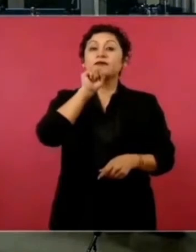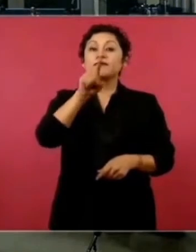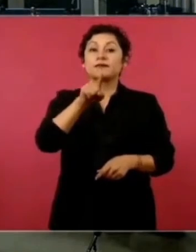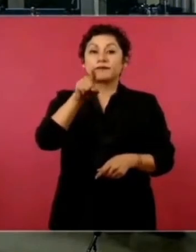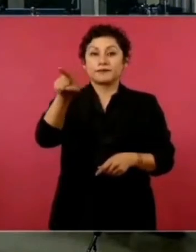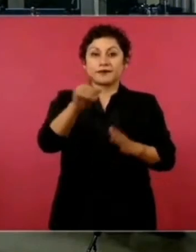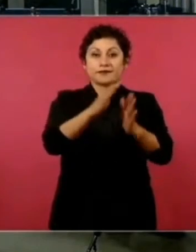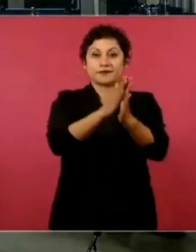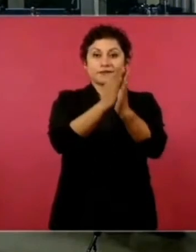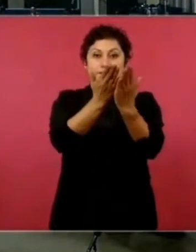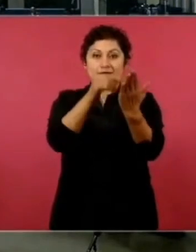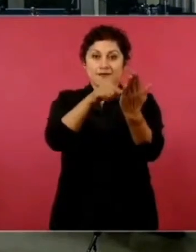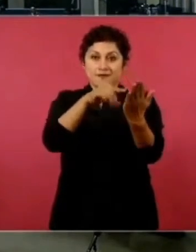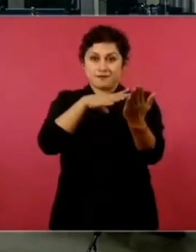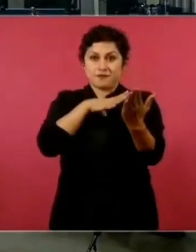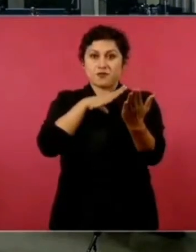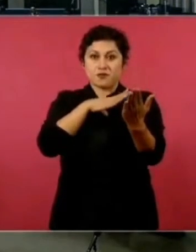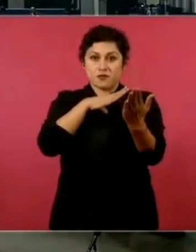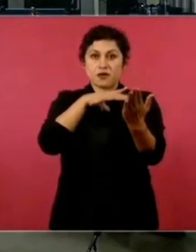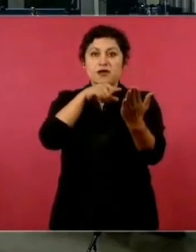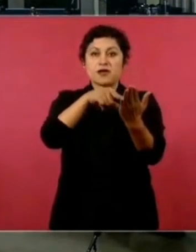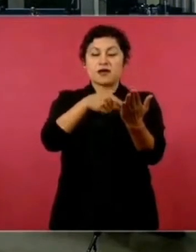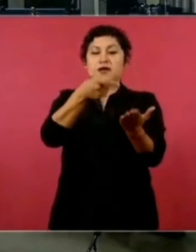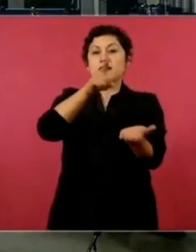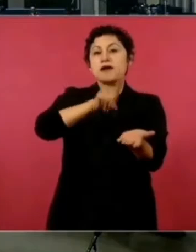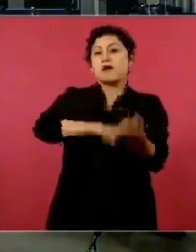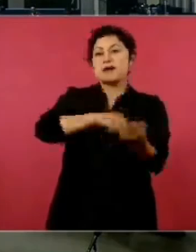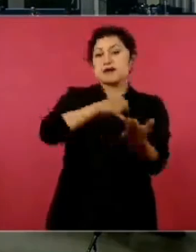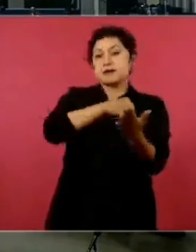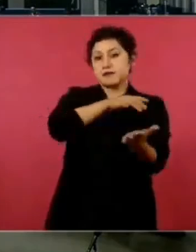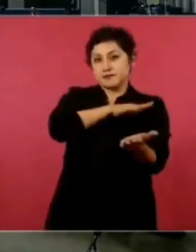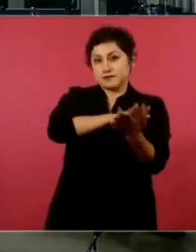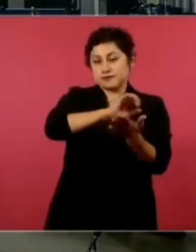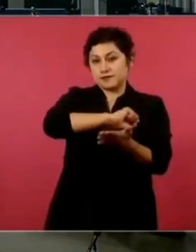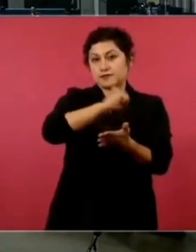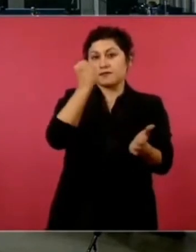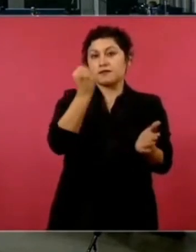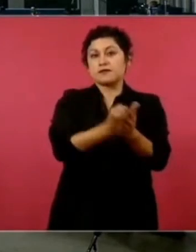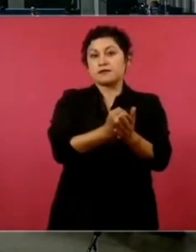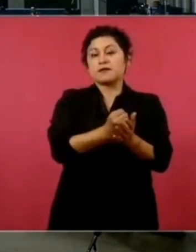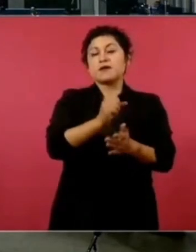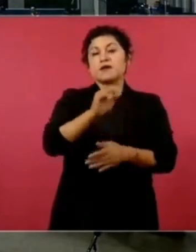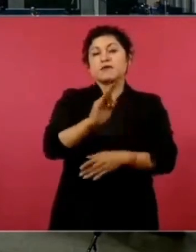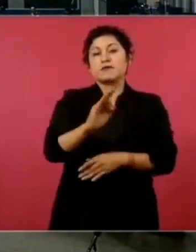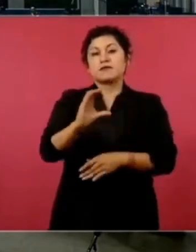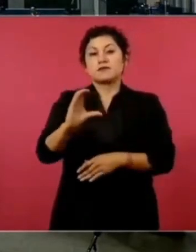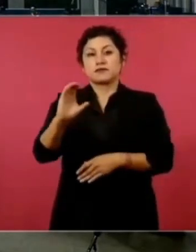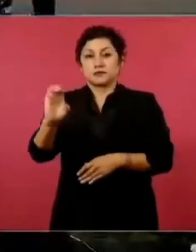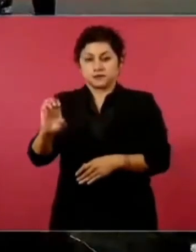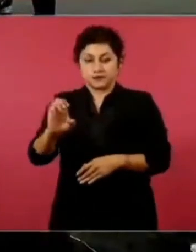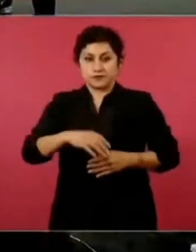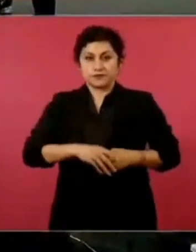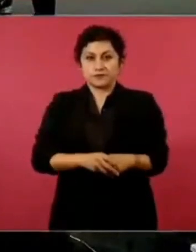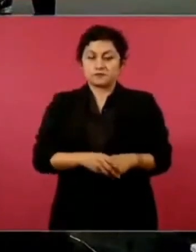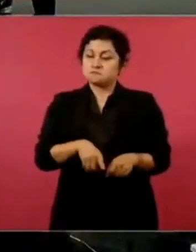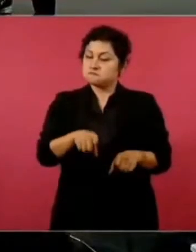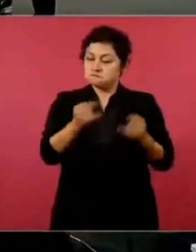que editó el Fondo de Cultura Económica también como este. El caso es